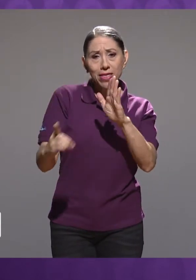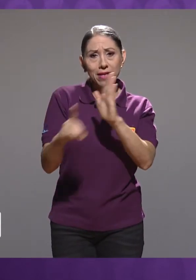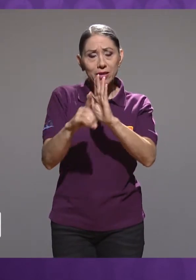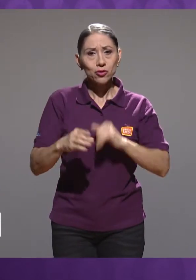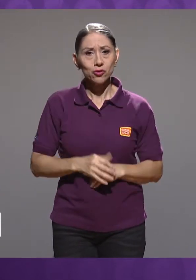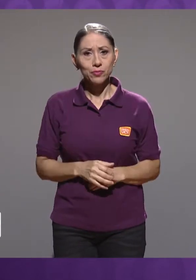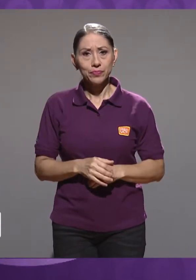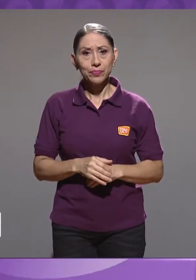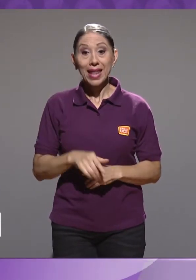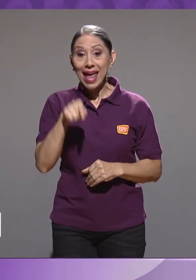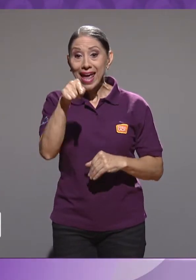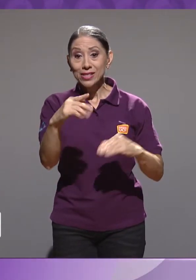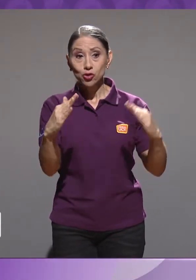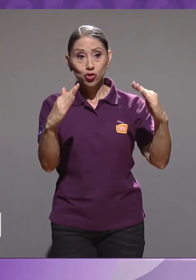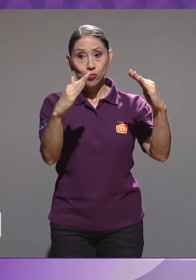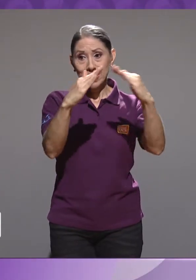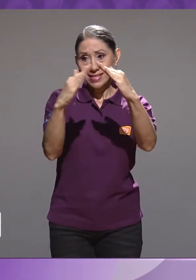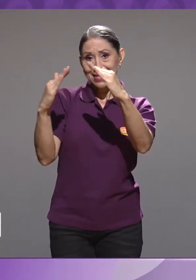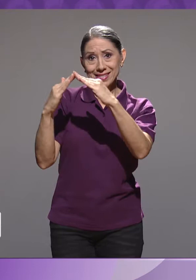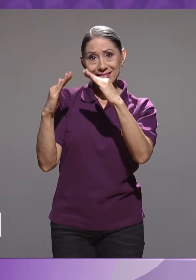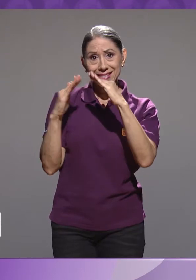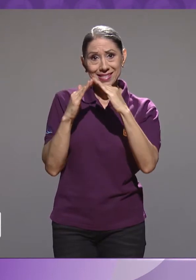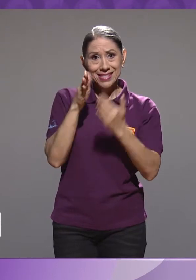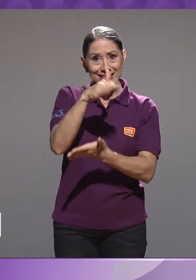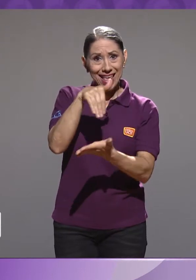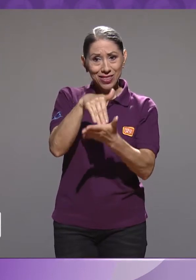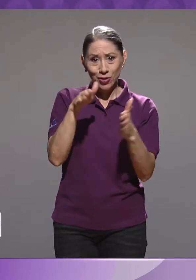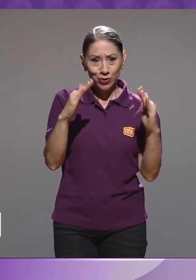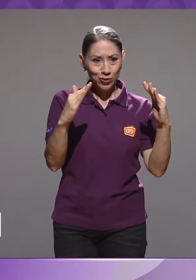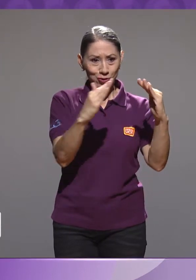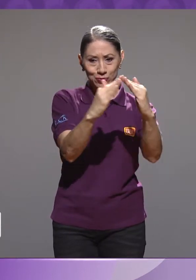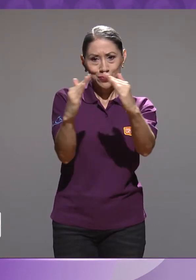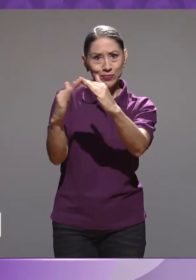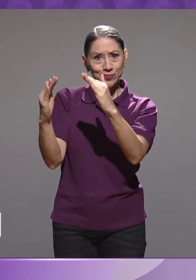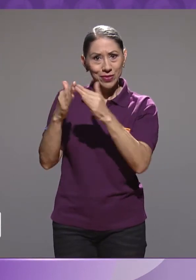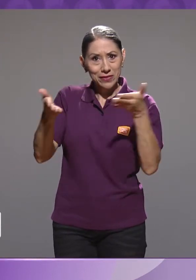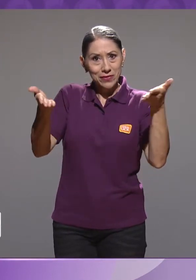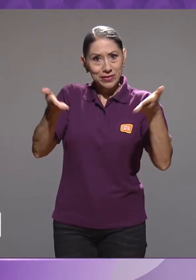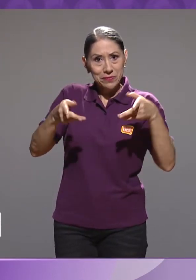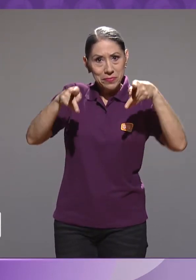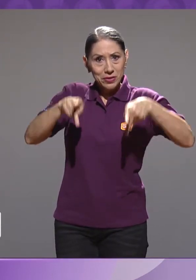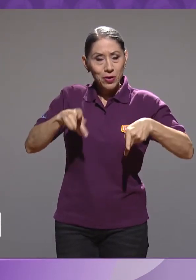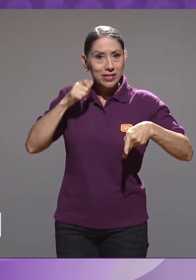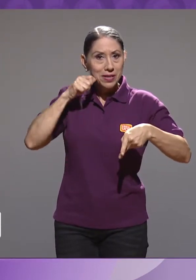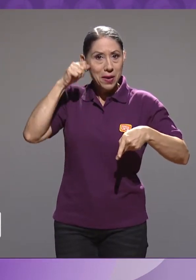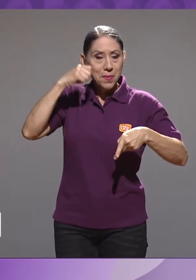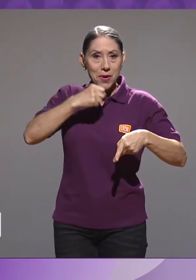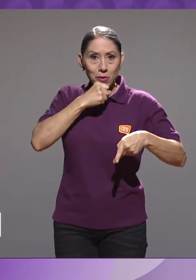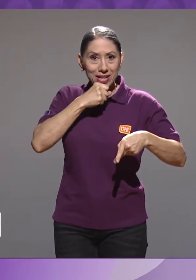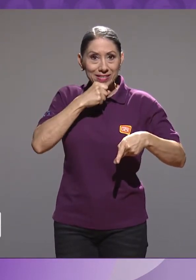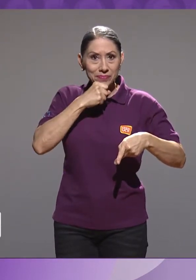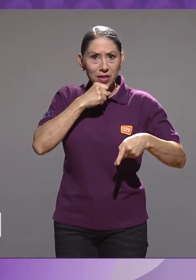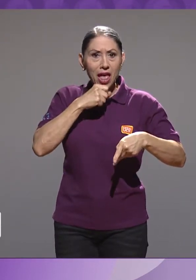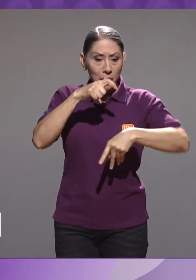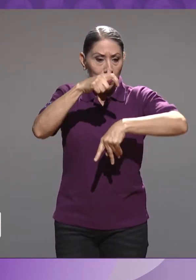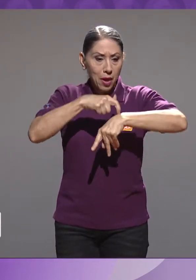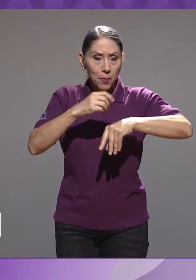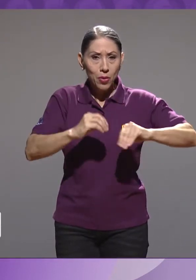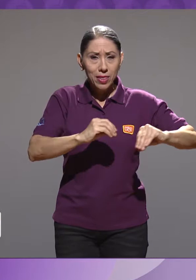derechos. Son centros donde normalmente las personas acuden de